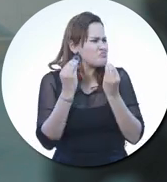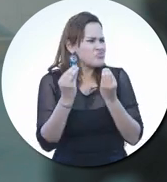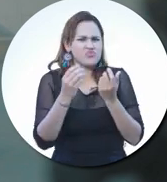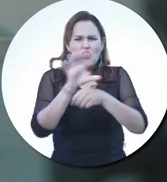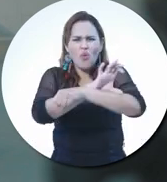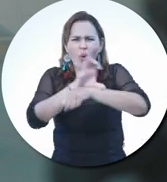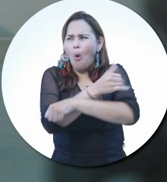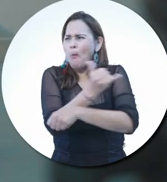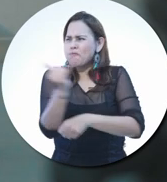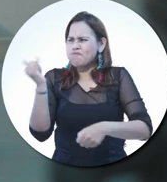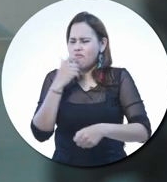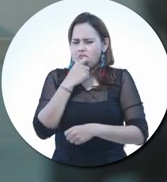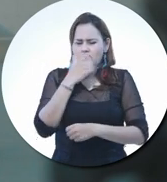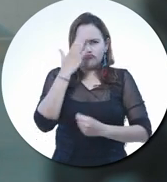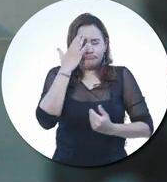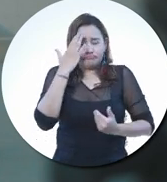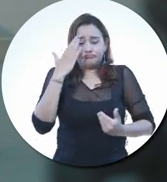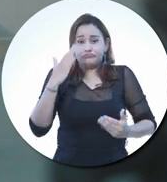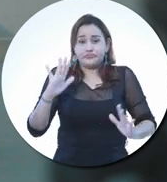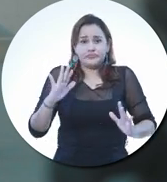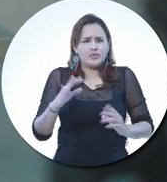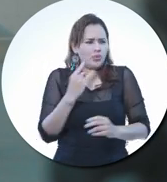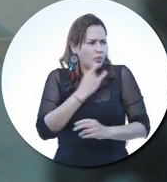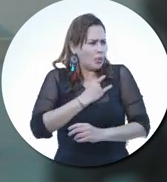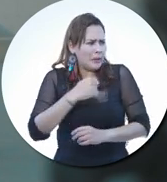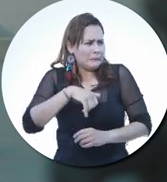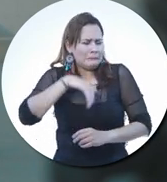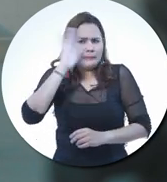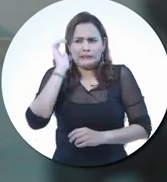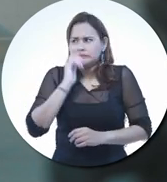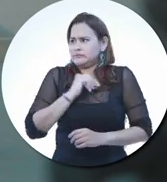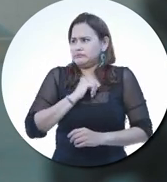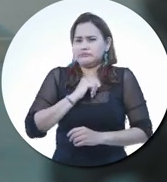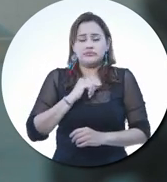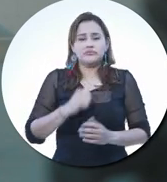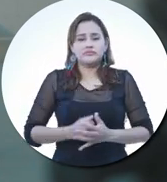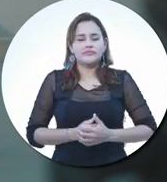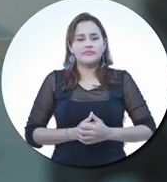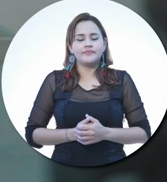Muchos laboratorios y salas de cómputo. No sabía que habían tantas en la universidad.